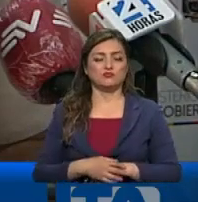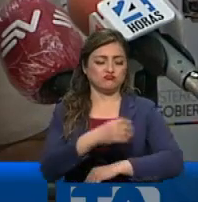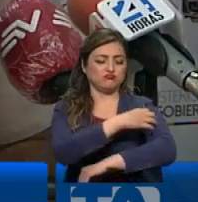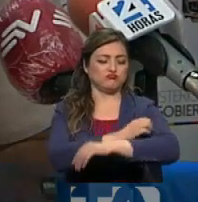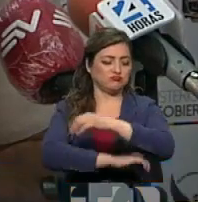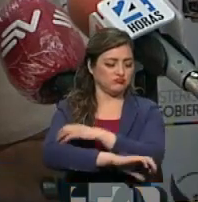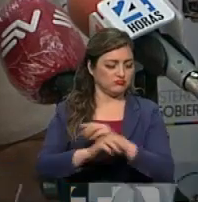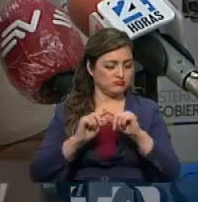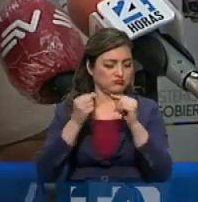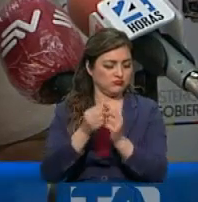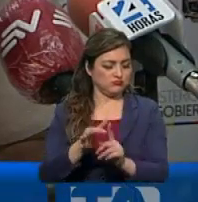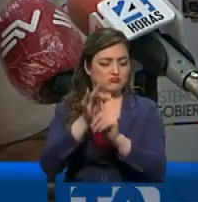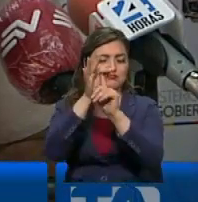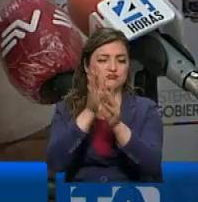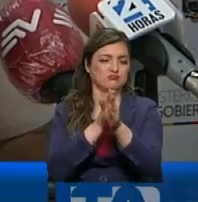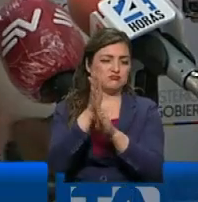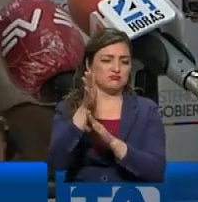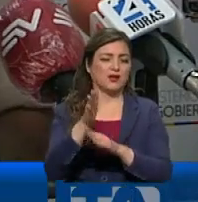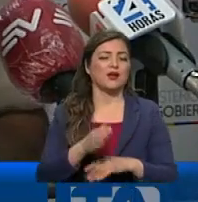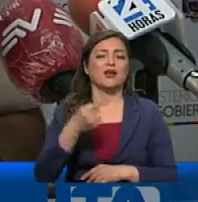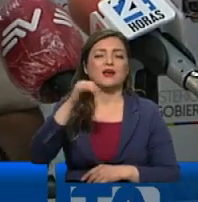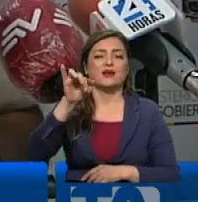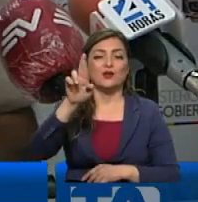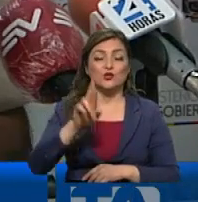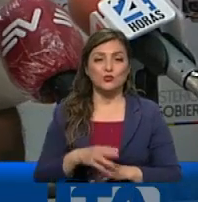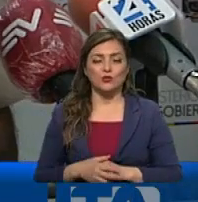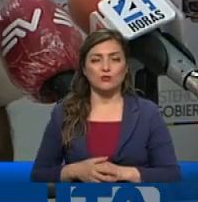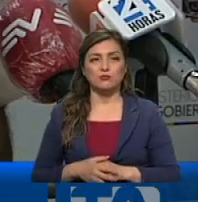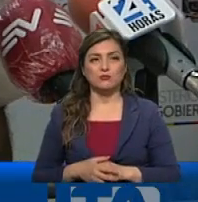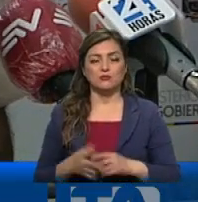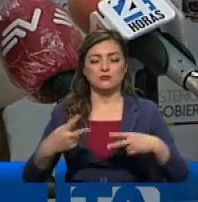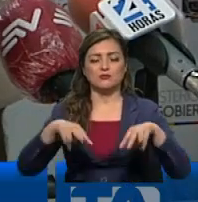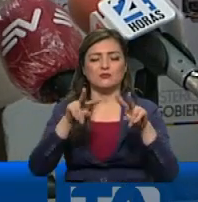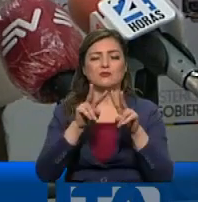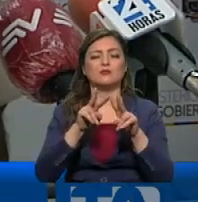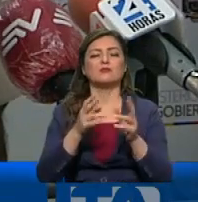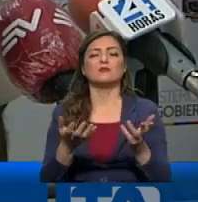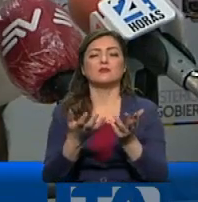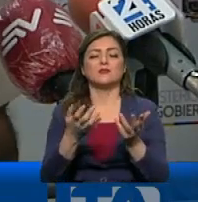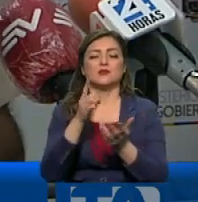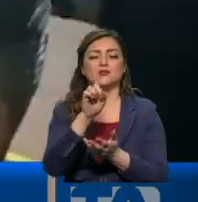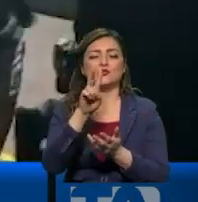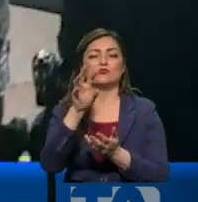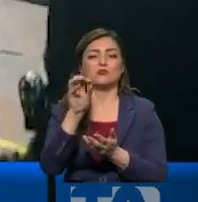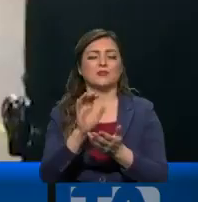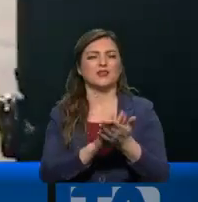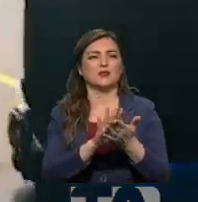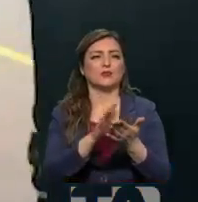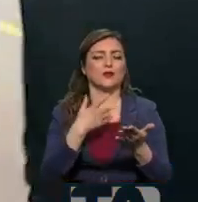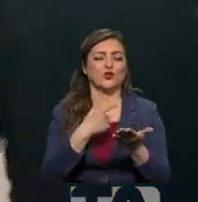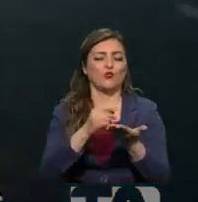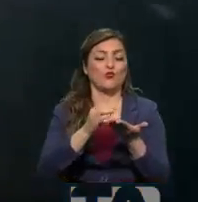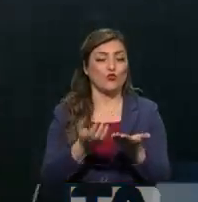del grupo de intervención y rescate y una cantidad de 120 gramos de marihuana. Solo en los